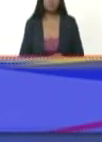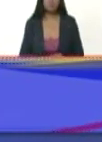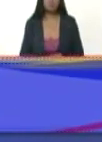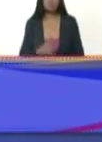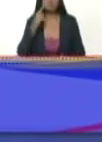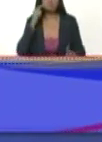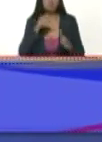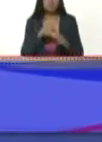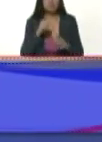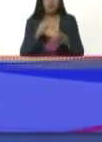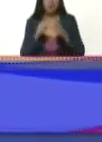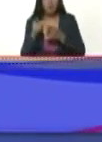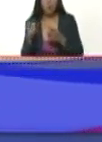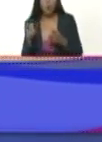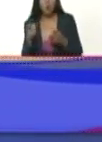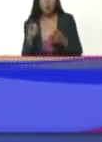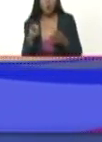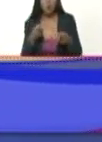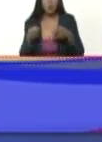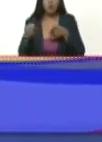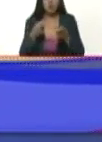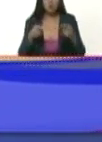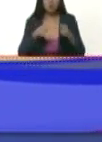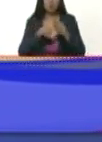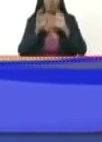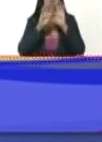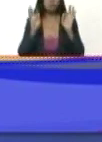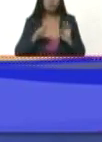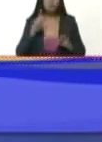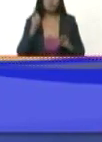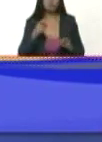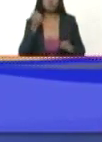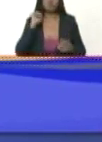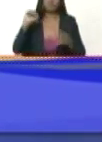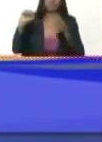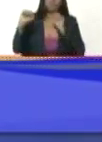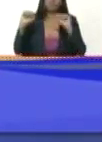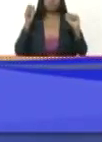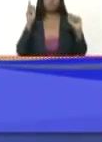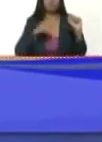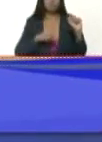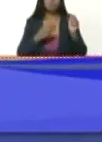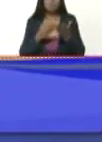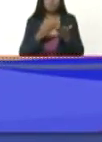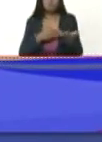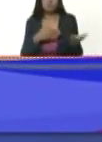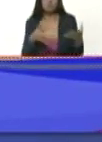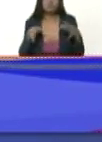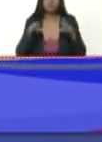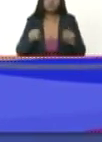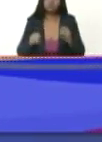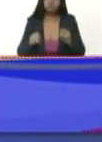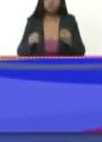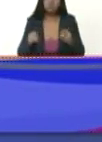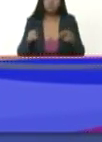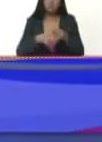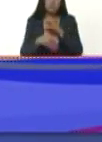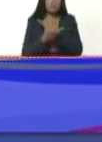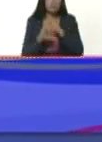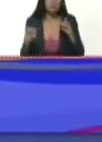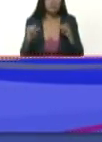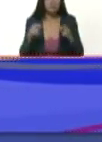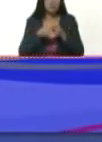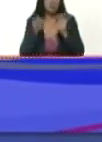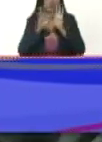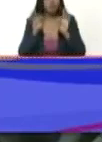definitoria, telúrica, las corrientes rebeldes, anticolonialistas,